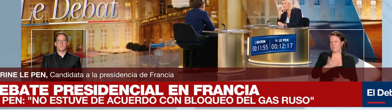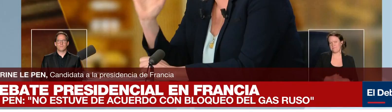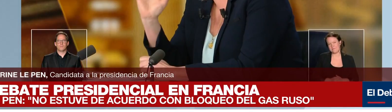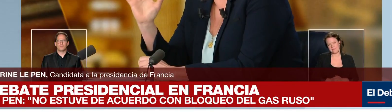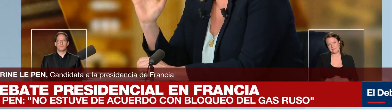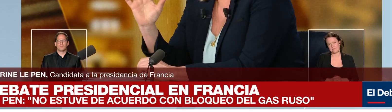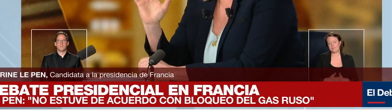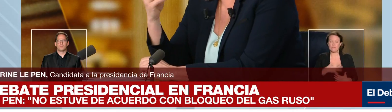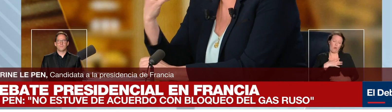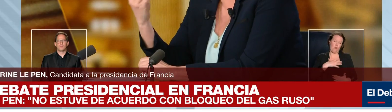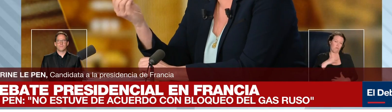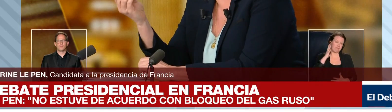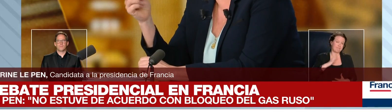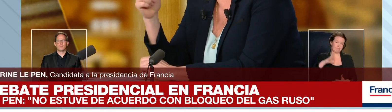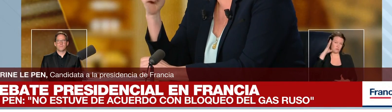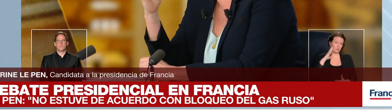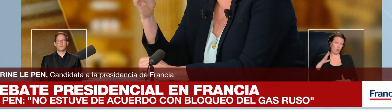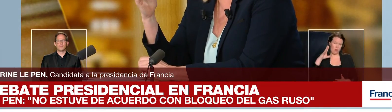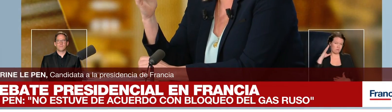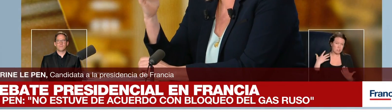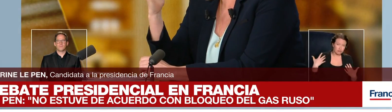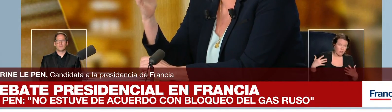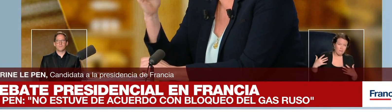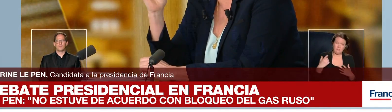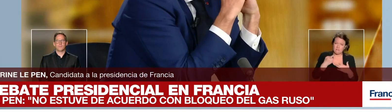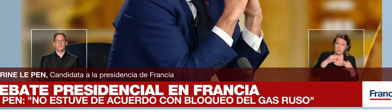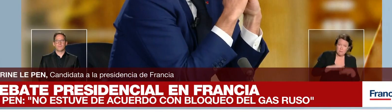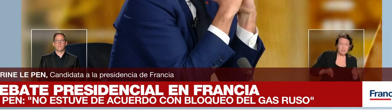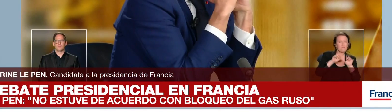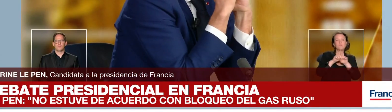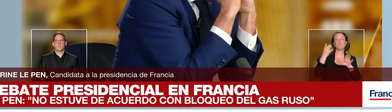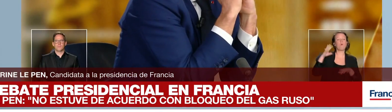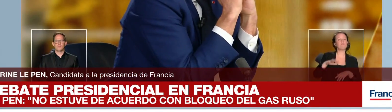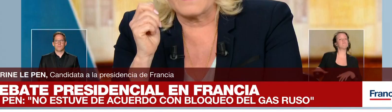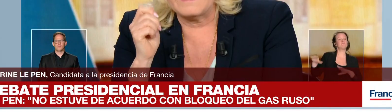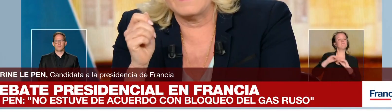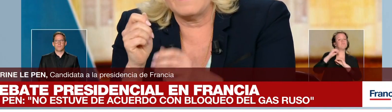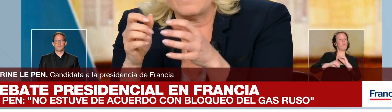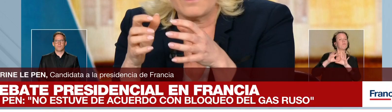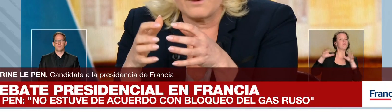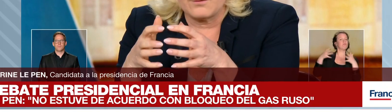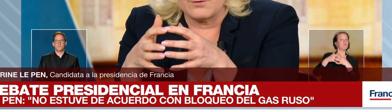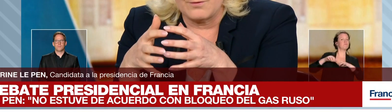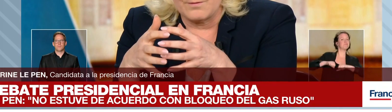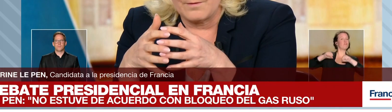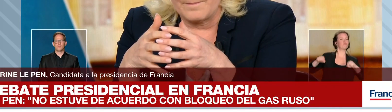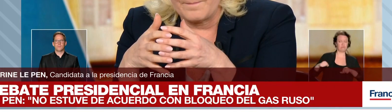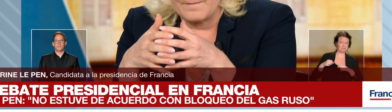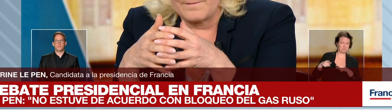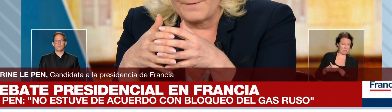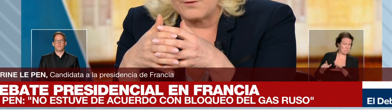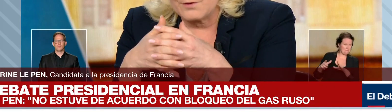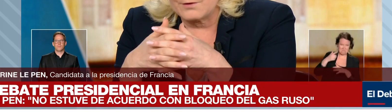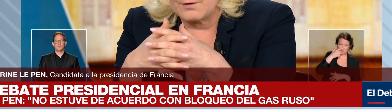expresé un temor, que es un temor antiguo de nuestro país y de otras grandes potencias del mundo. Se trata